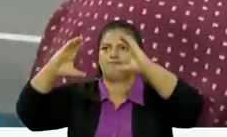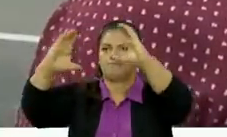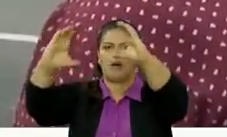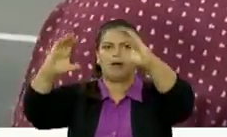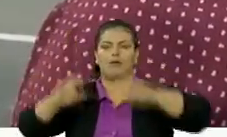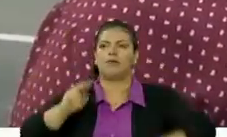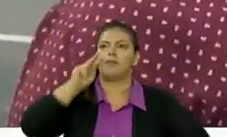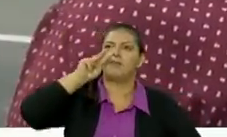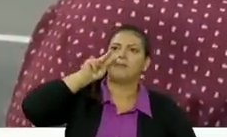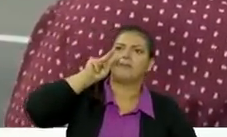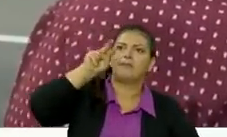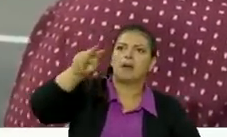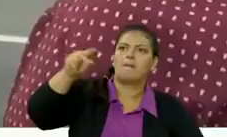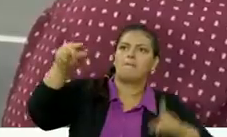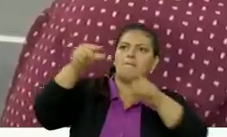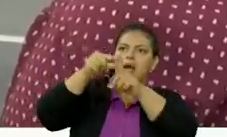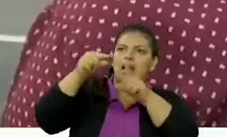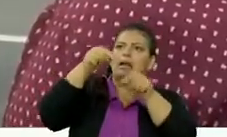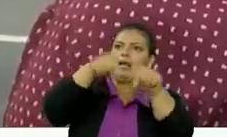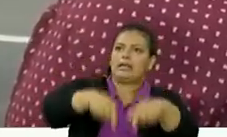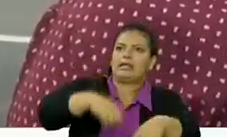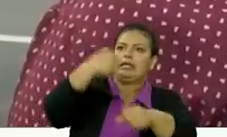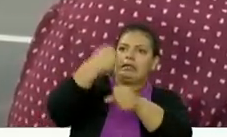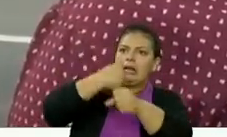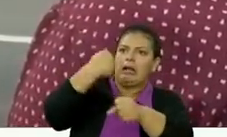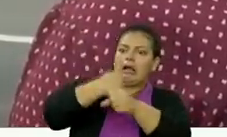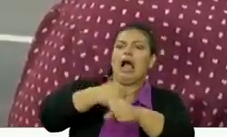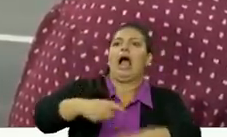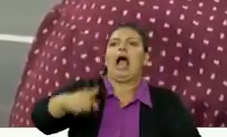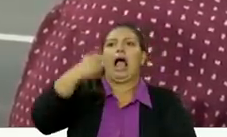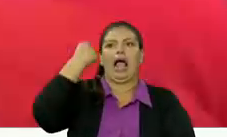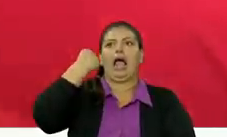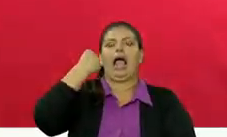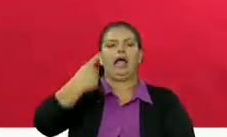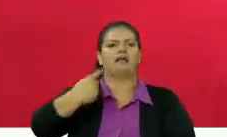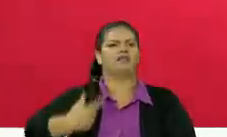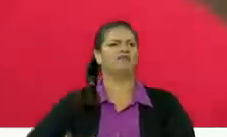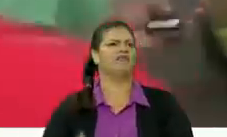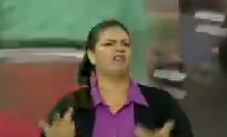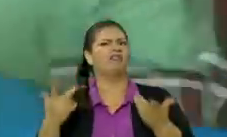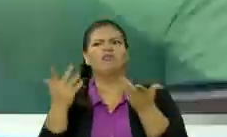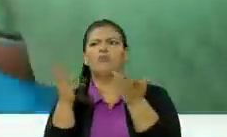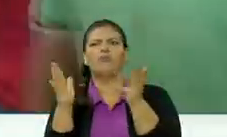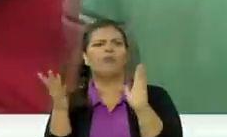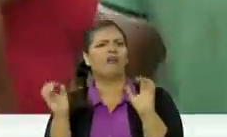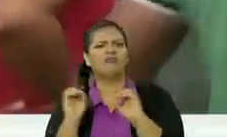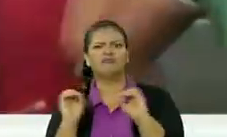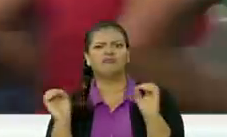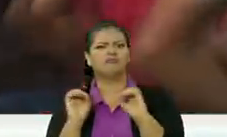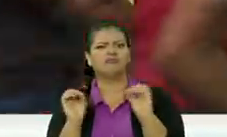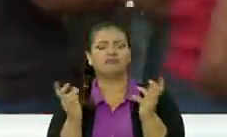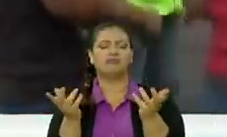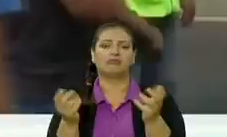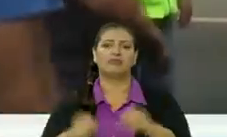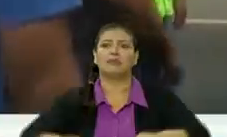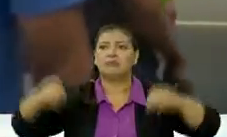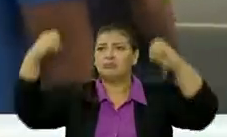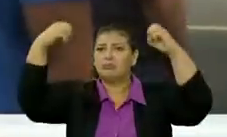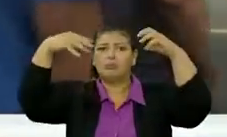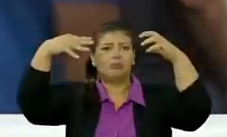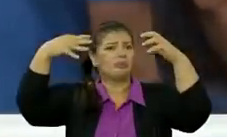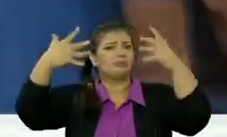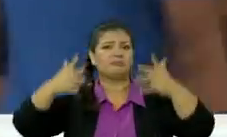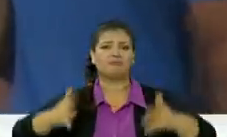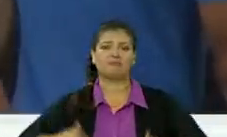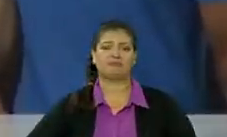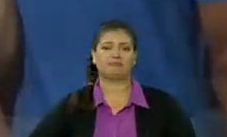gato, tanto horizontal, vertical y posiblemente alumbrado. Con cámaras, Eduardo García, desde la provincia de Manabí, informó